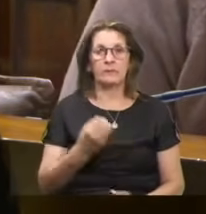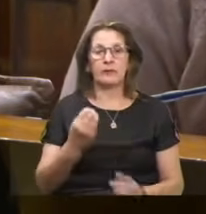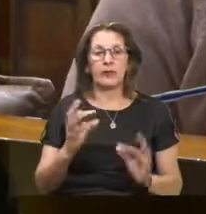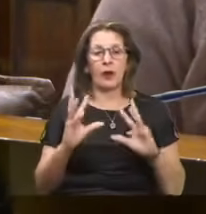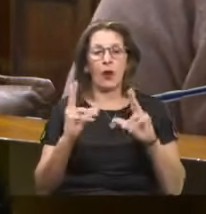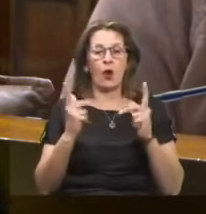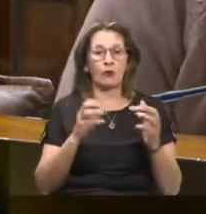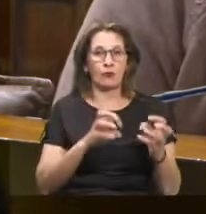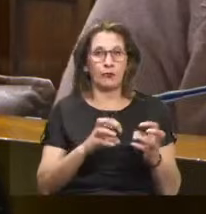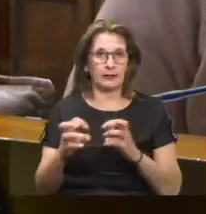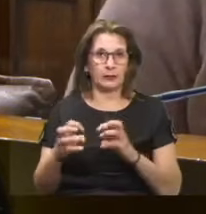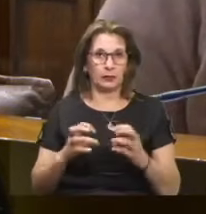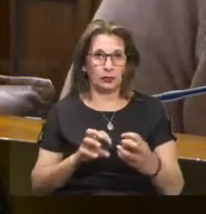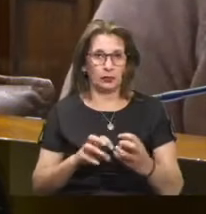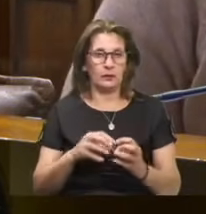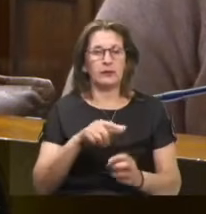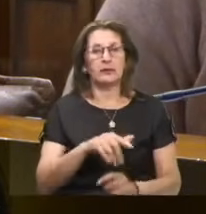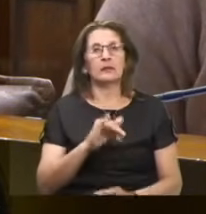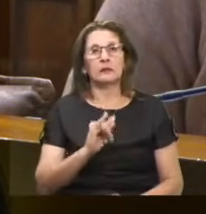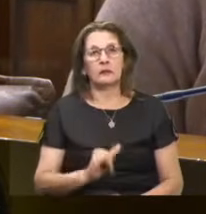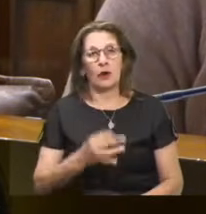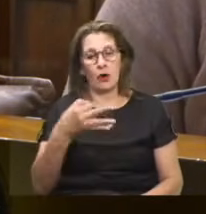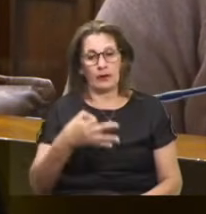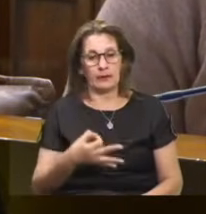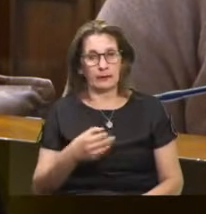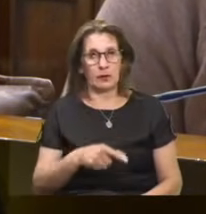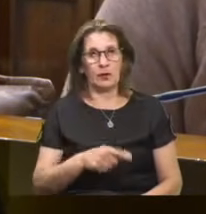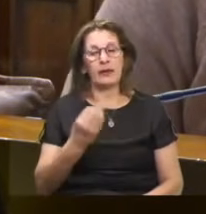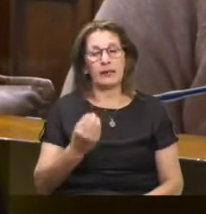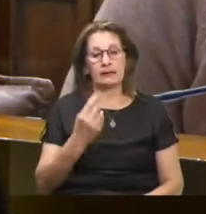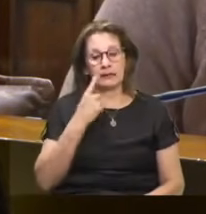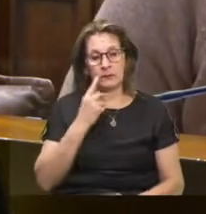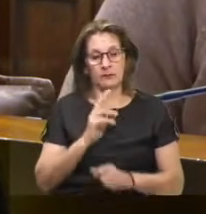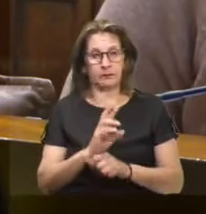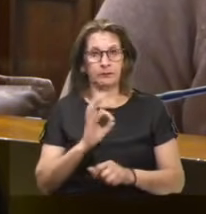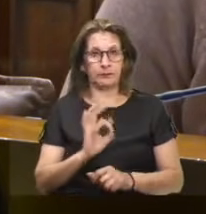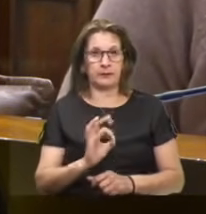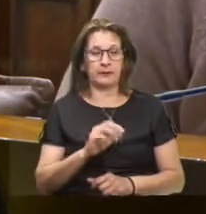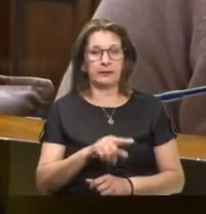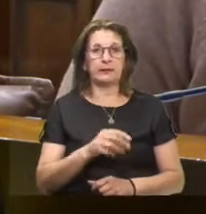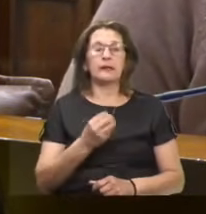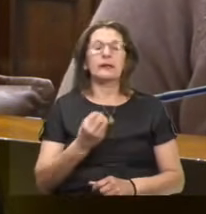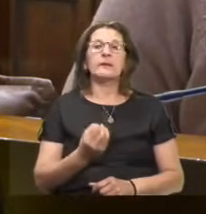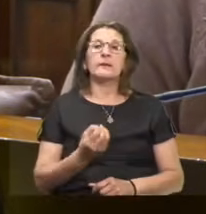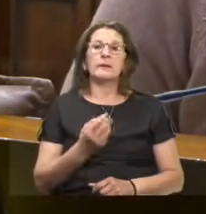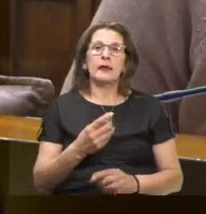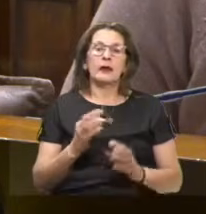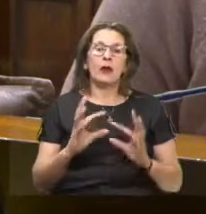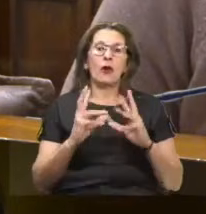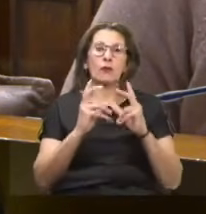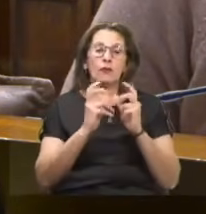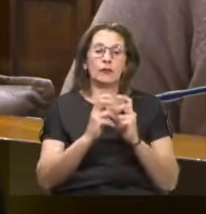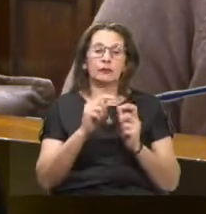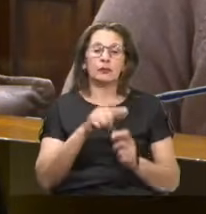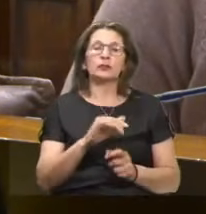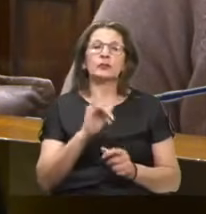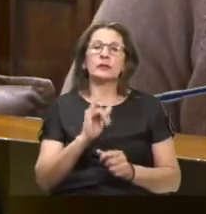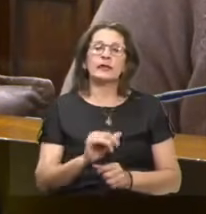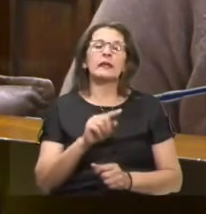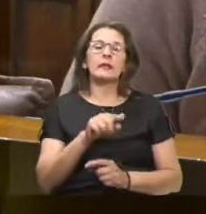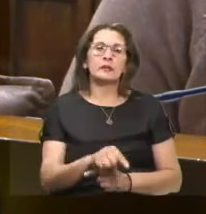conflicto concreto, es decir, evitar la mera o eventual posibilidad de conflicto, y ello se